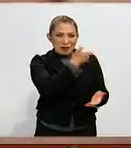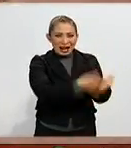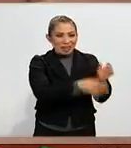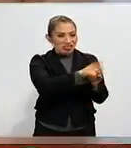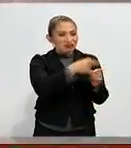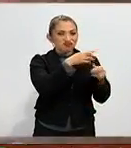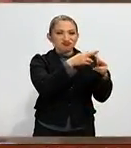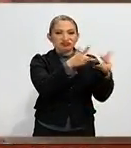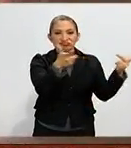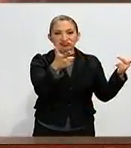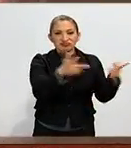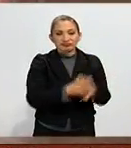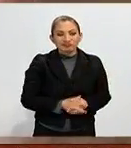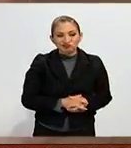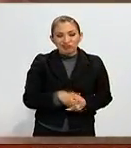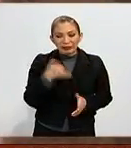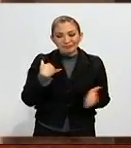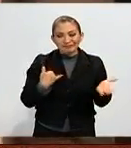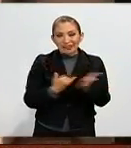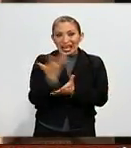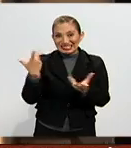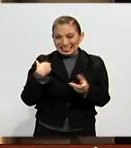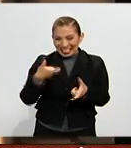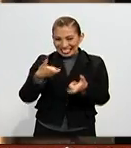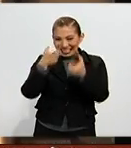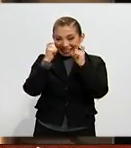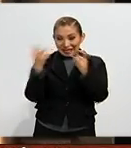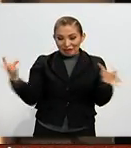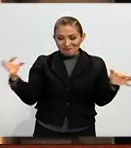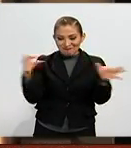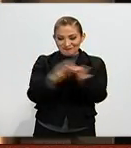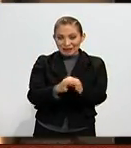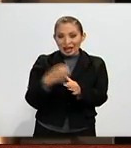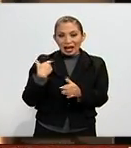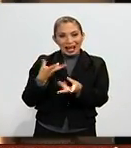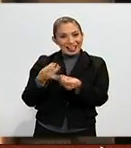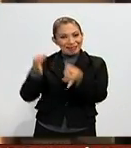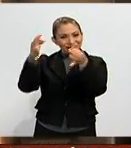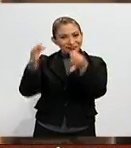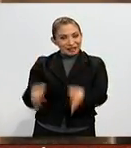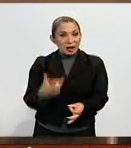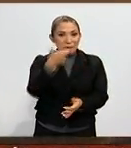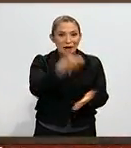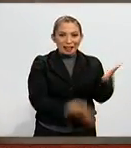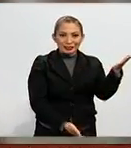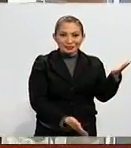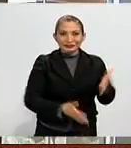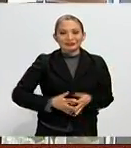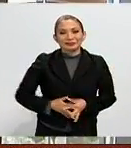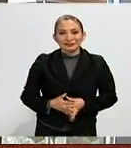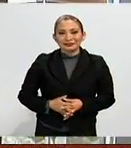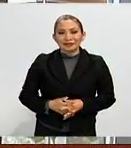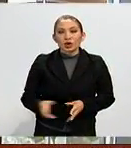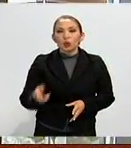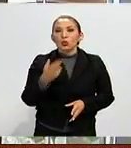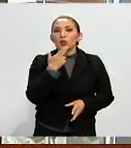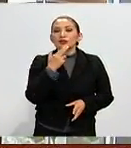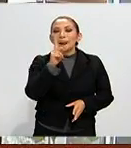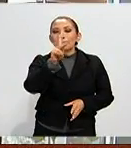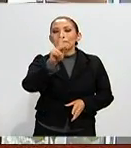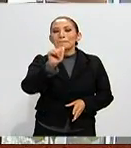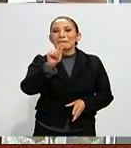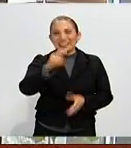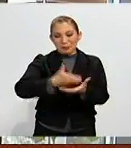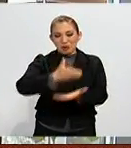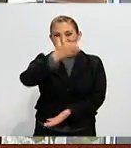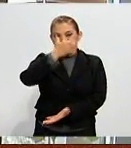económicos no eran durables, por lo que decidió crear unos lentes que conjuntaran máxima calidad al menor costo. Utilizamos PET